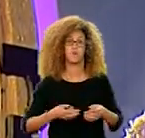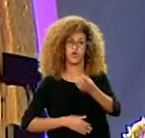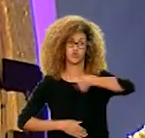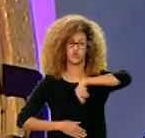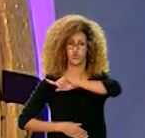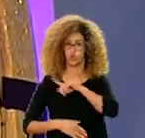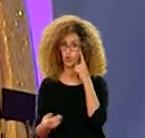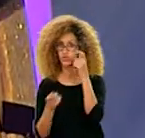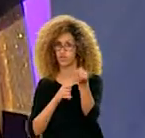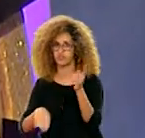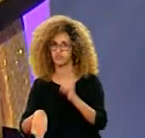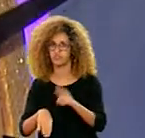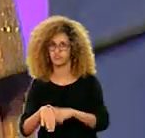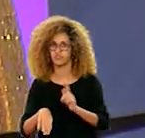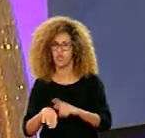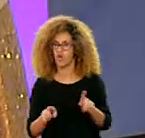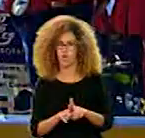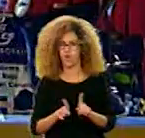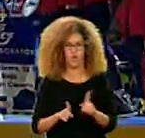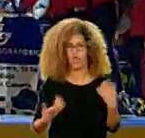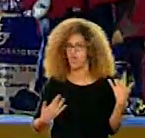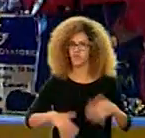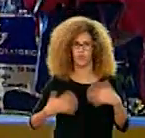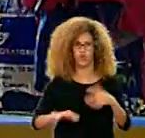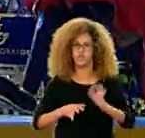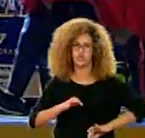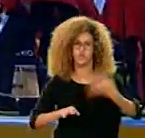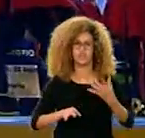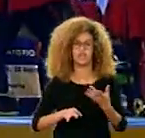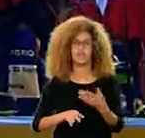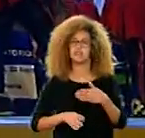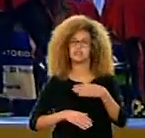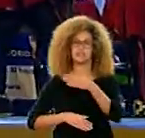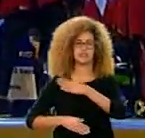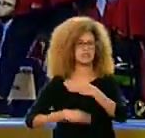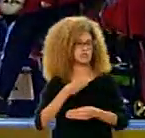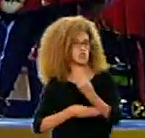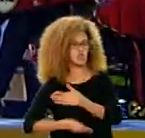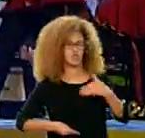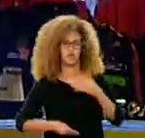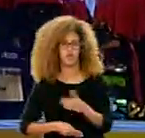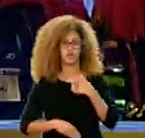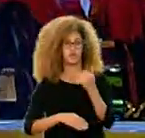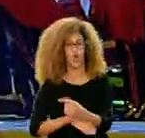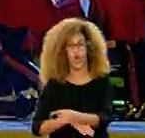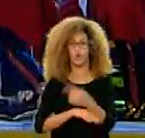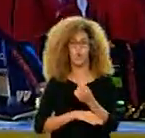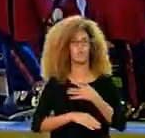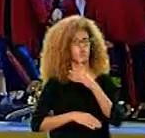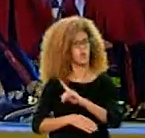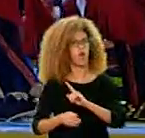tiempo, tenemos el don de ir a donde queremos y como queramos. Con solo una orden, podemos cambiarlo